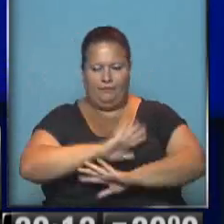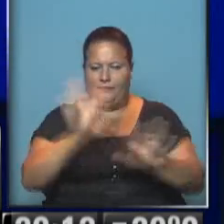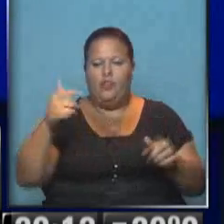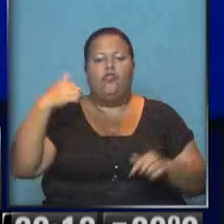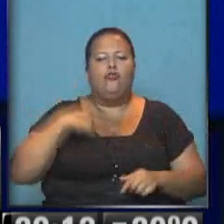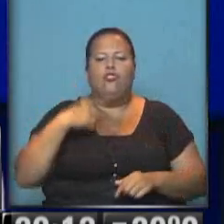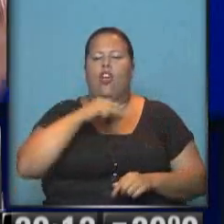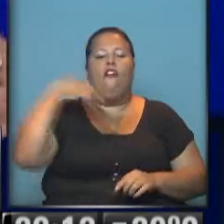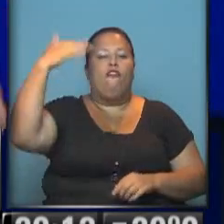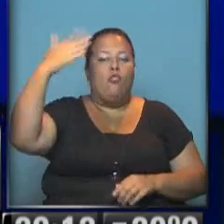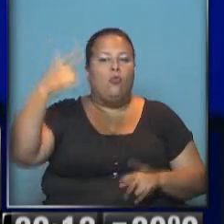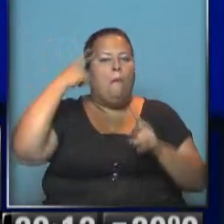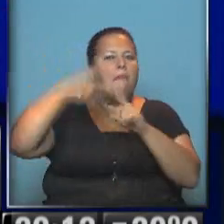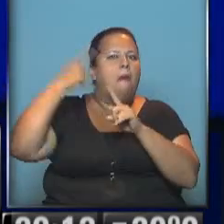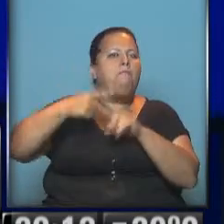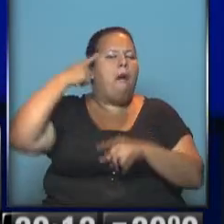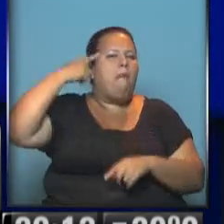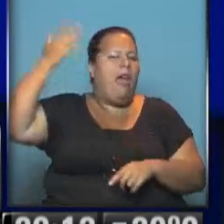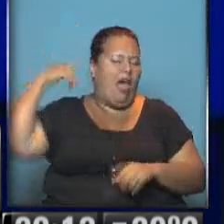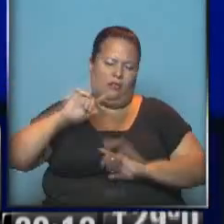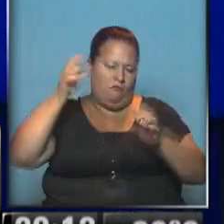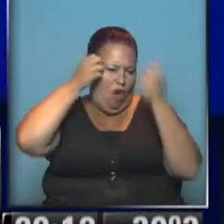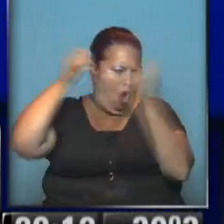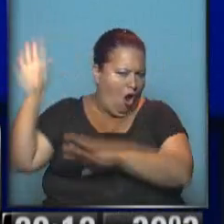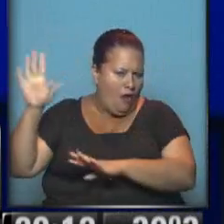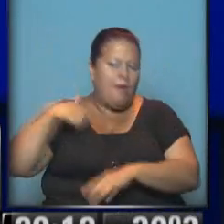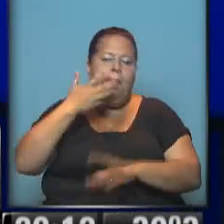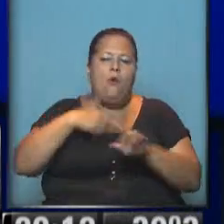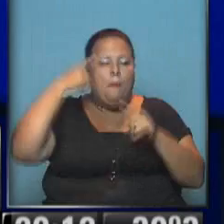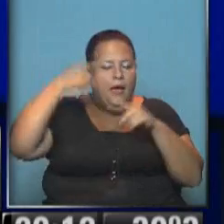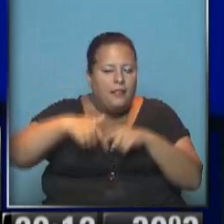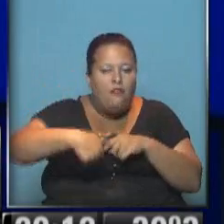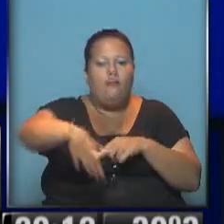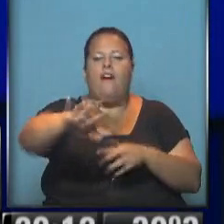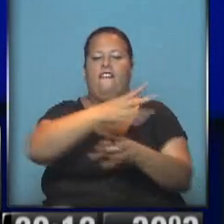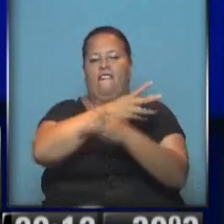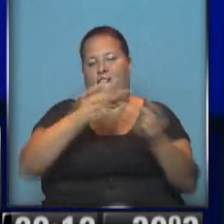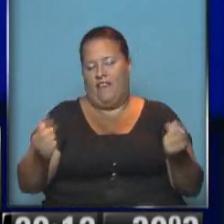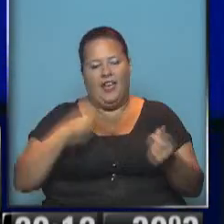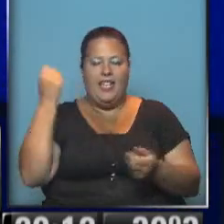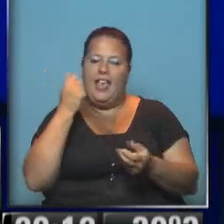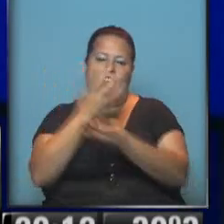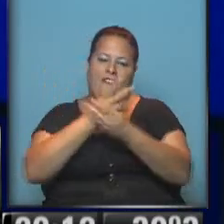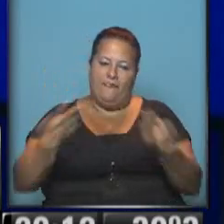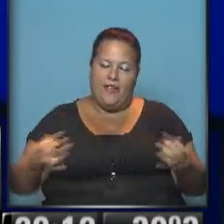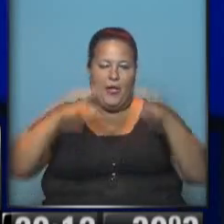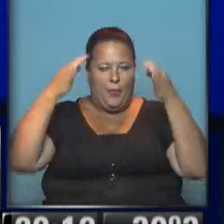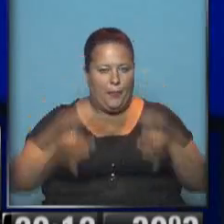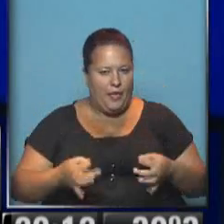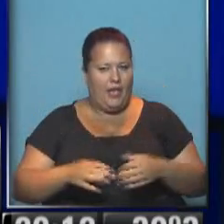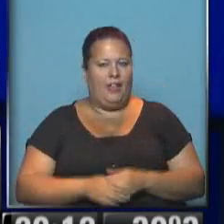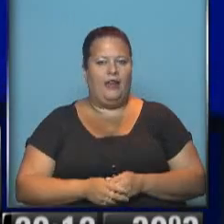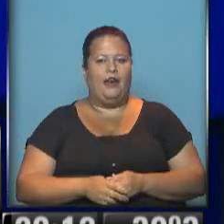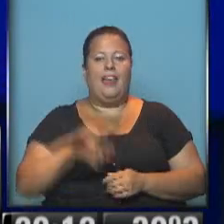quiero que mi futuro sea mi pasado. Es decir, yo quiero proyectarme a que esto va a terminar, que tiene que terminar de la mejor manera.